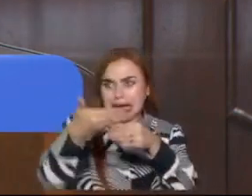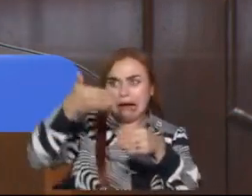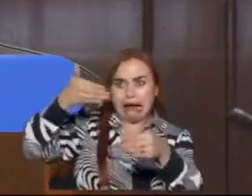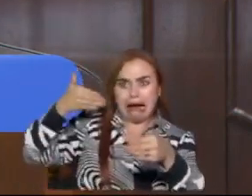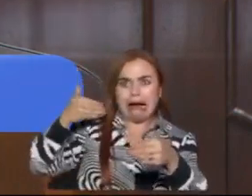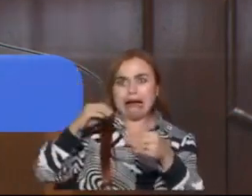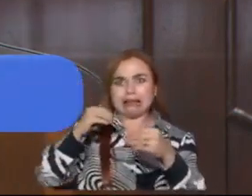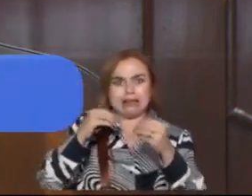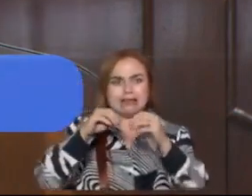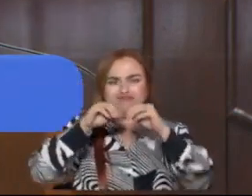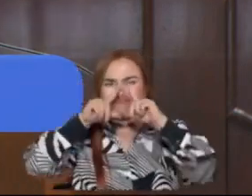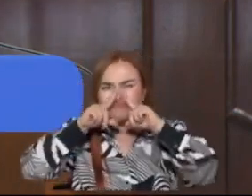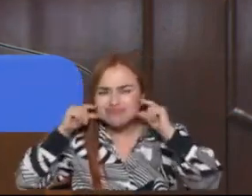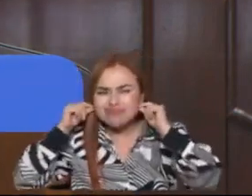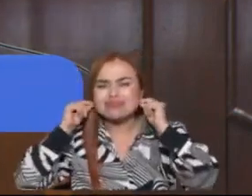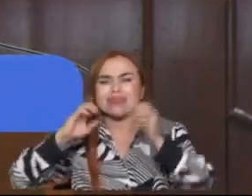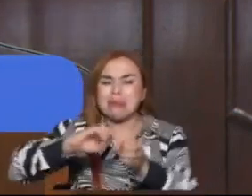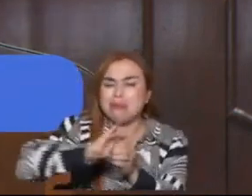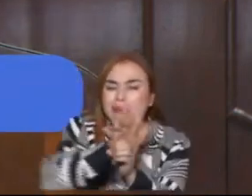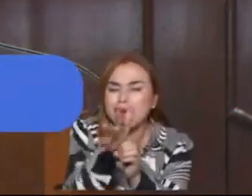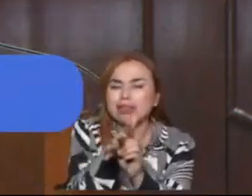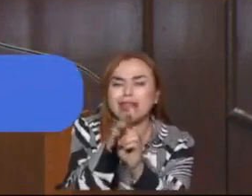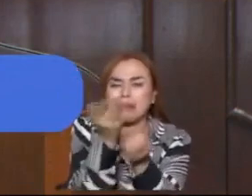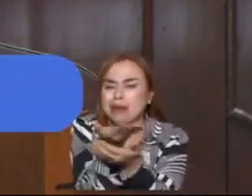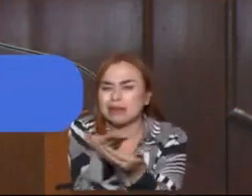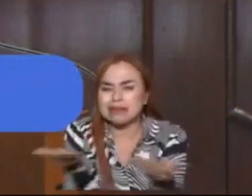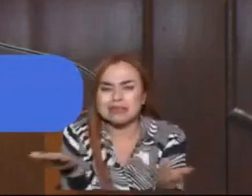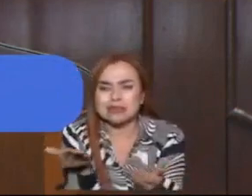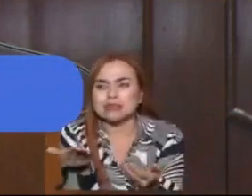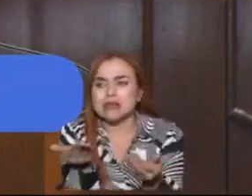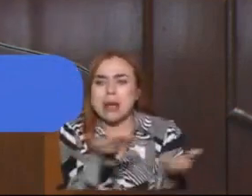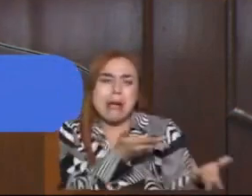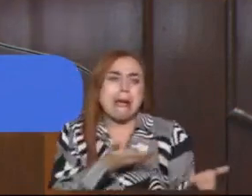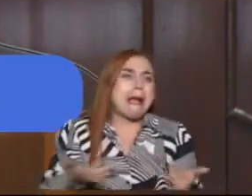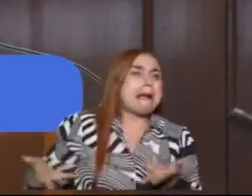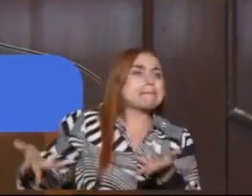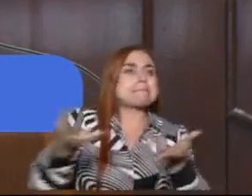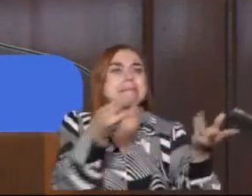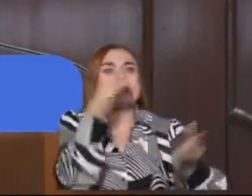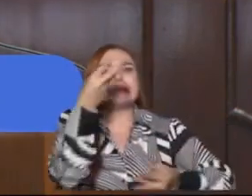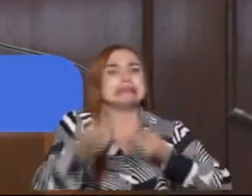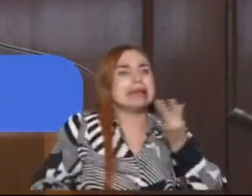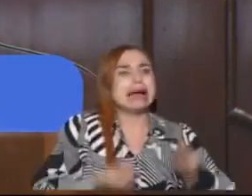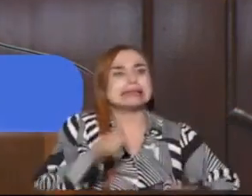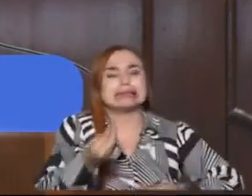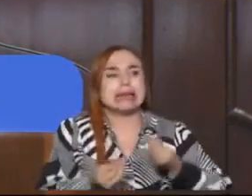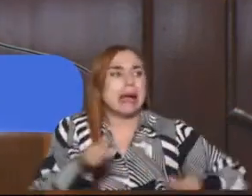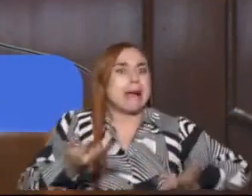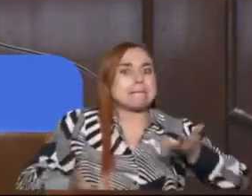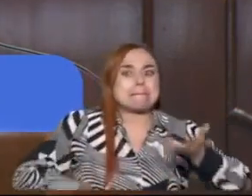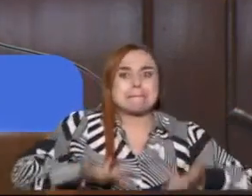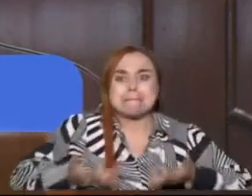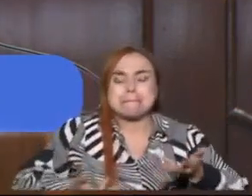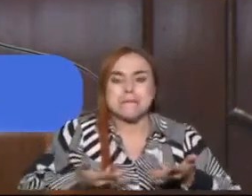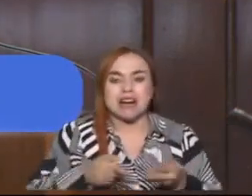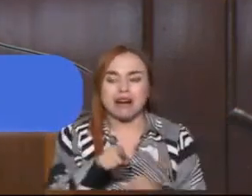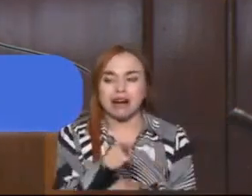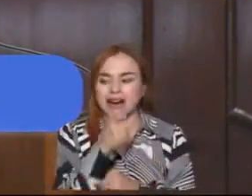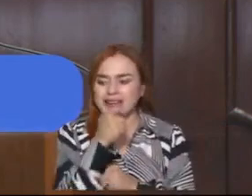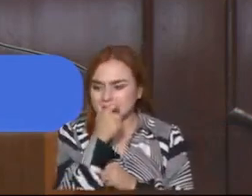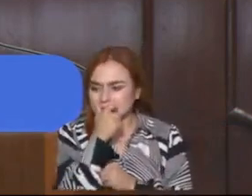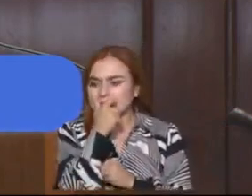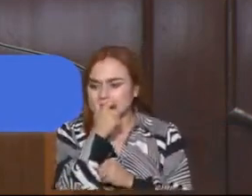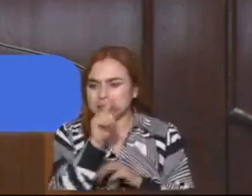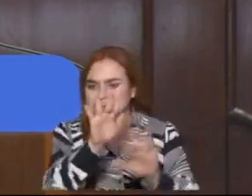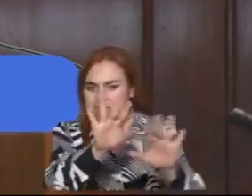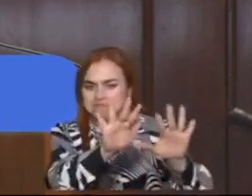difíciles si entre todos no hubiéramos trabajado priorizando la salud,